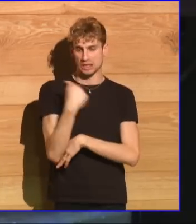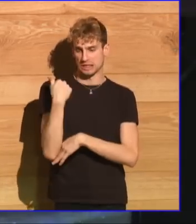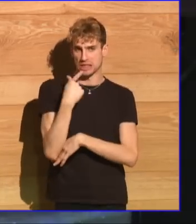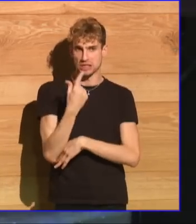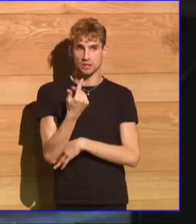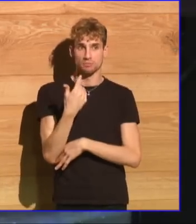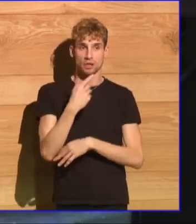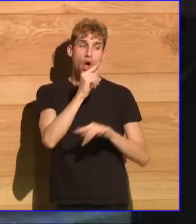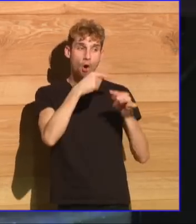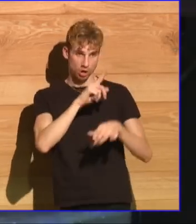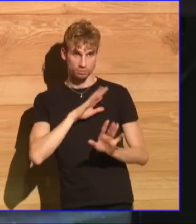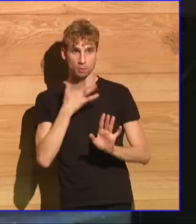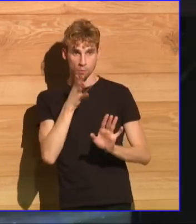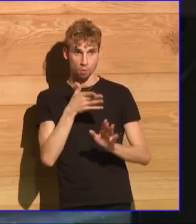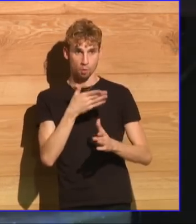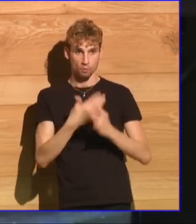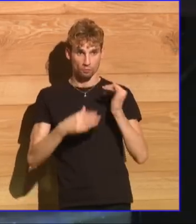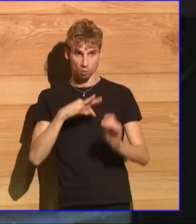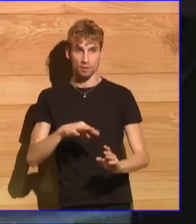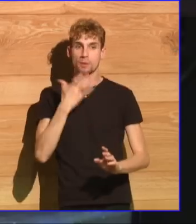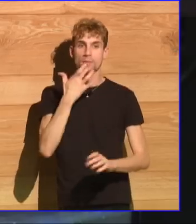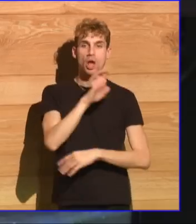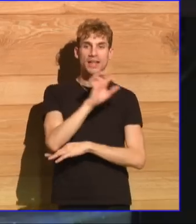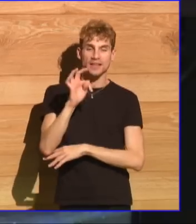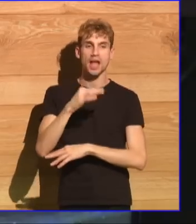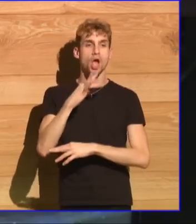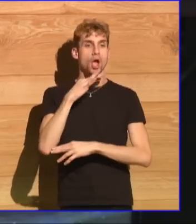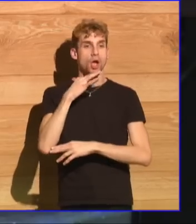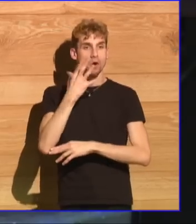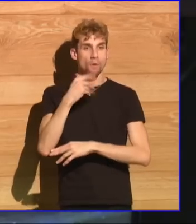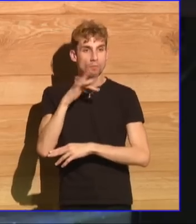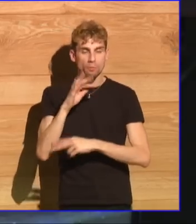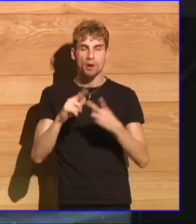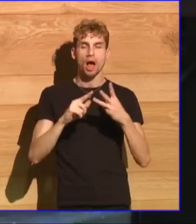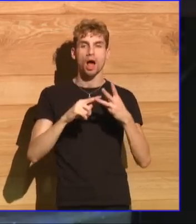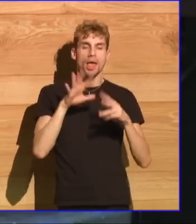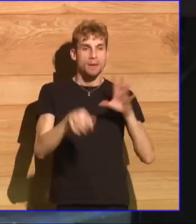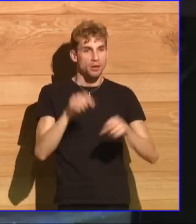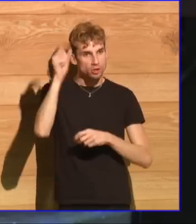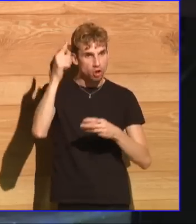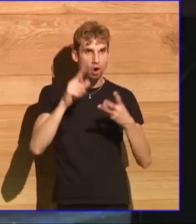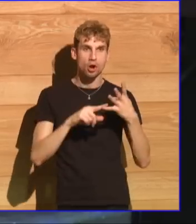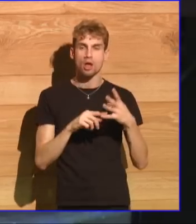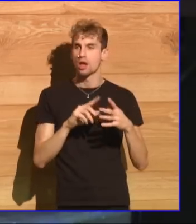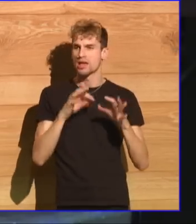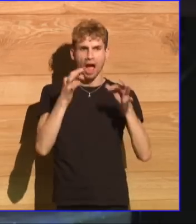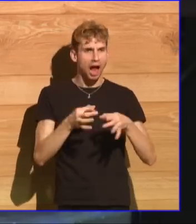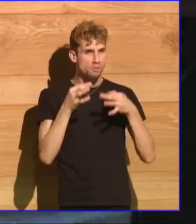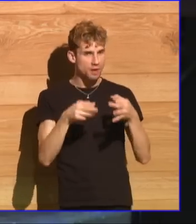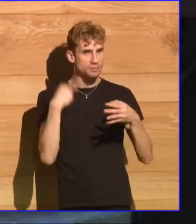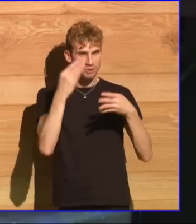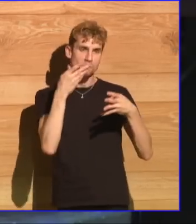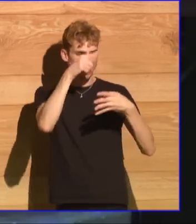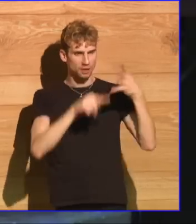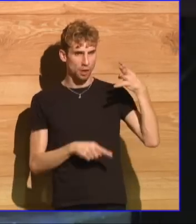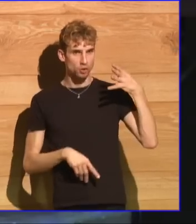E.T., corregidme si no es así, pero a lo mejor me equivoco, pero E.T., El color púrpura, El imperio del sol y estamos hablando de Always, yo diría que las